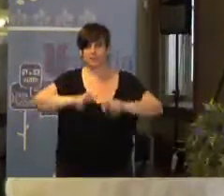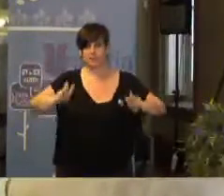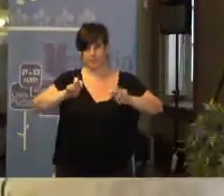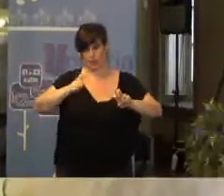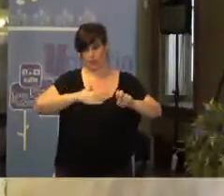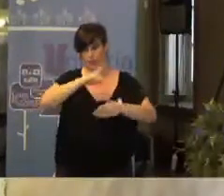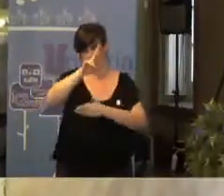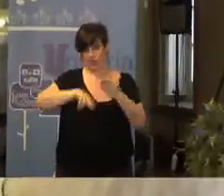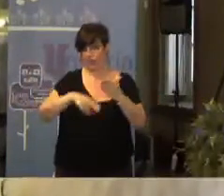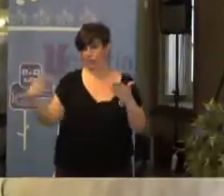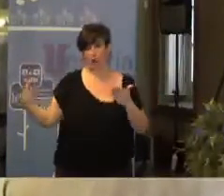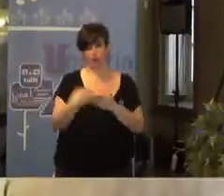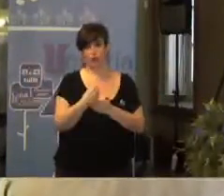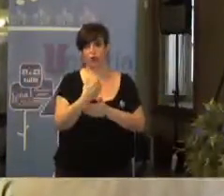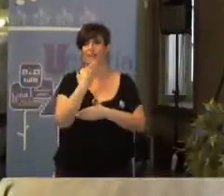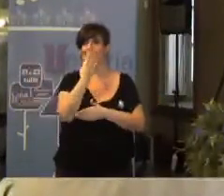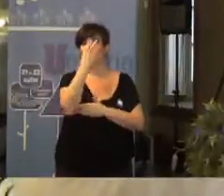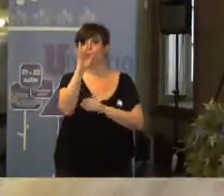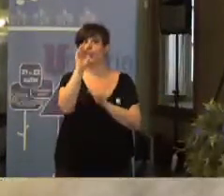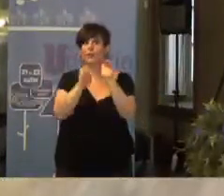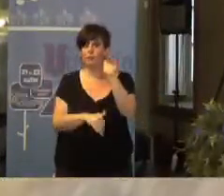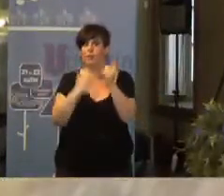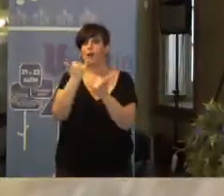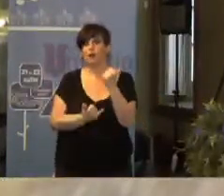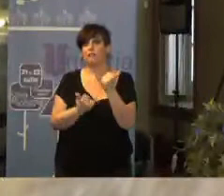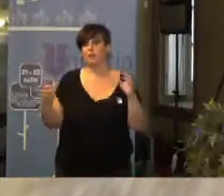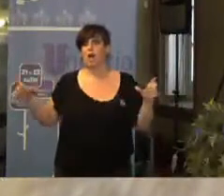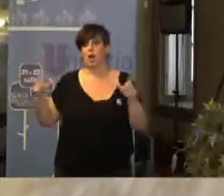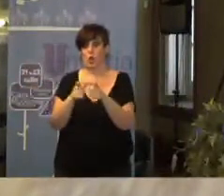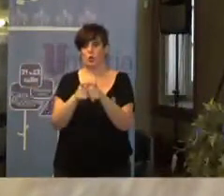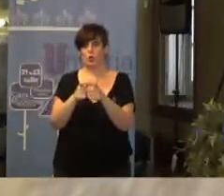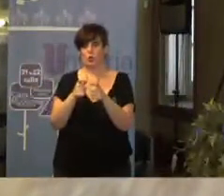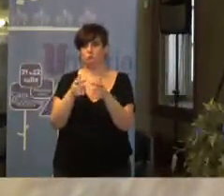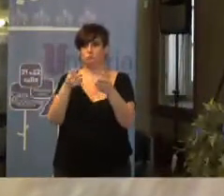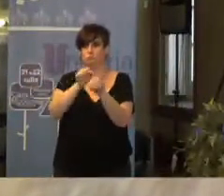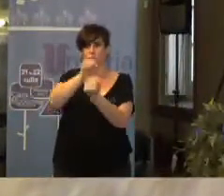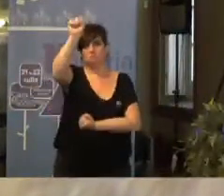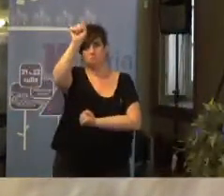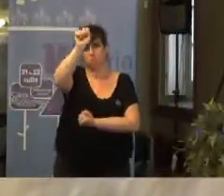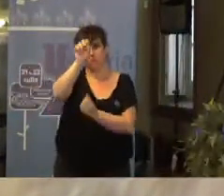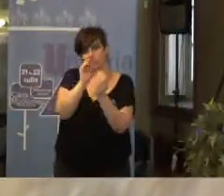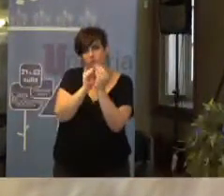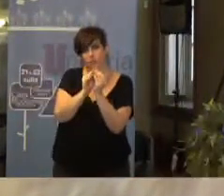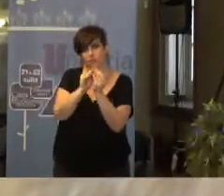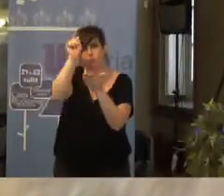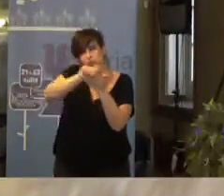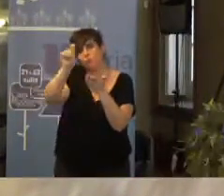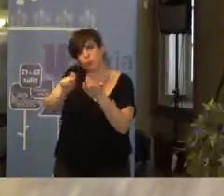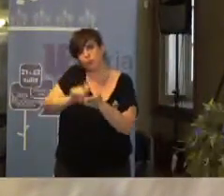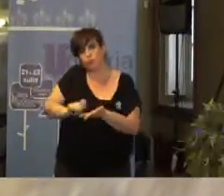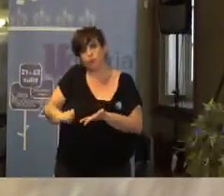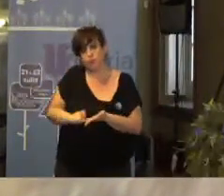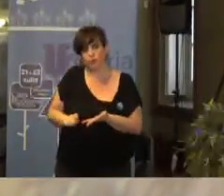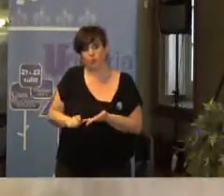de 40 anos, se reuniron e fixeron un manifesto. Xente toda que está, bueno, non